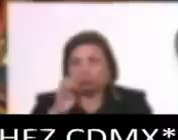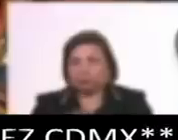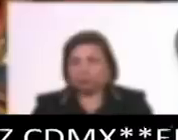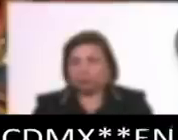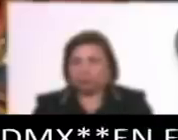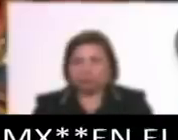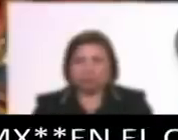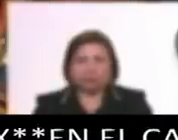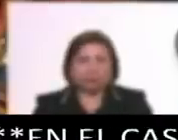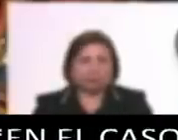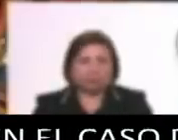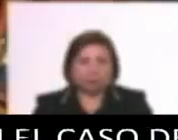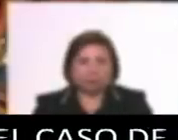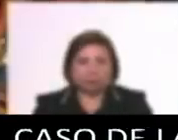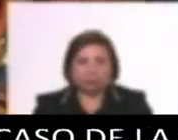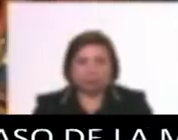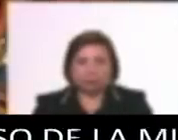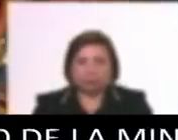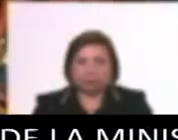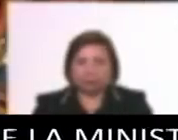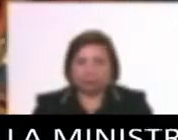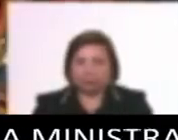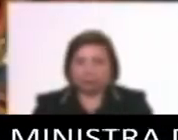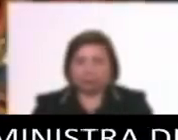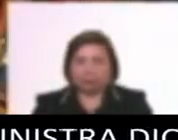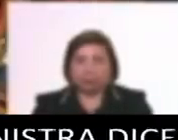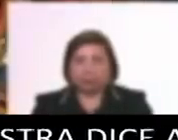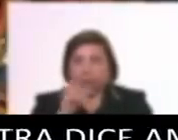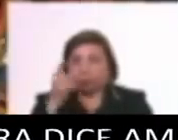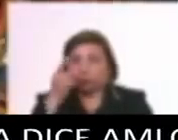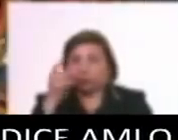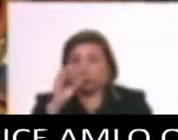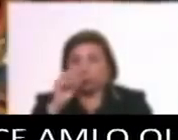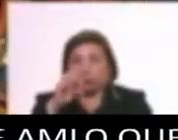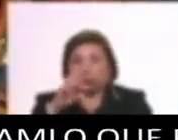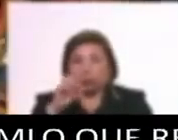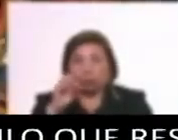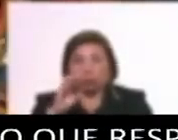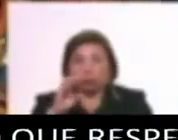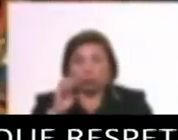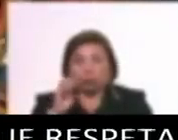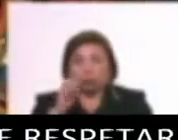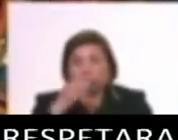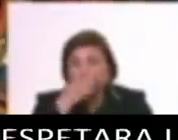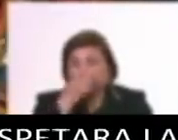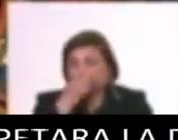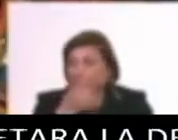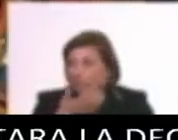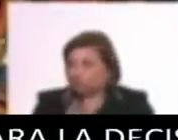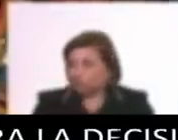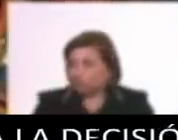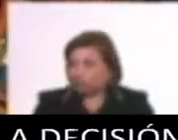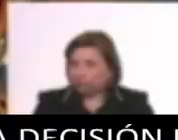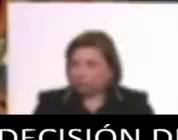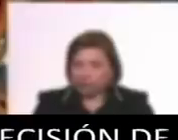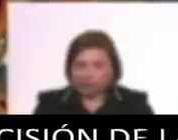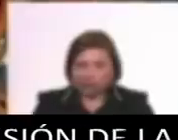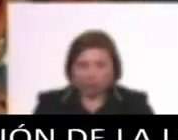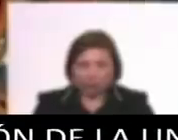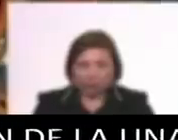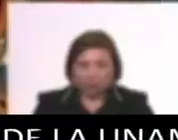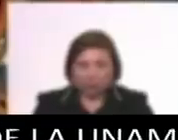fue aprobada en la Comisión de Relaciones Exteriores, la cual presido, hace 2 semanas, y había